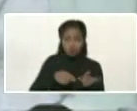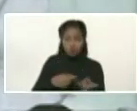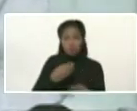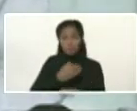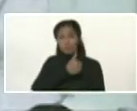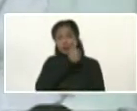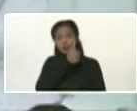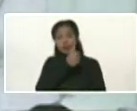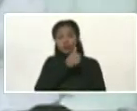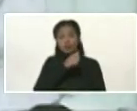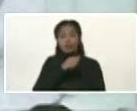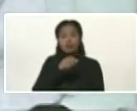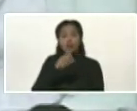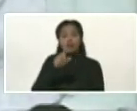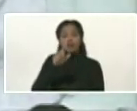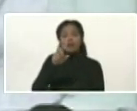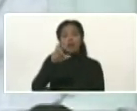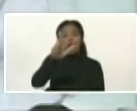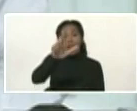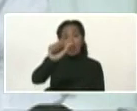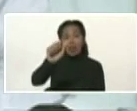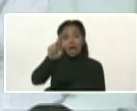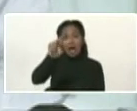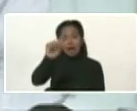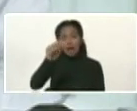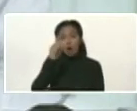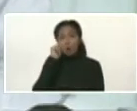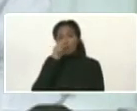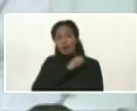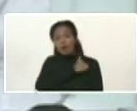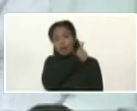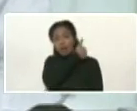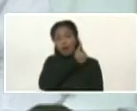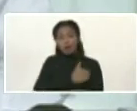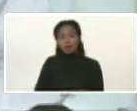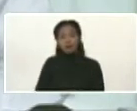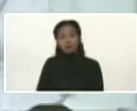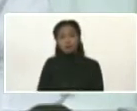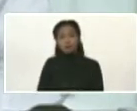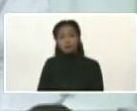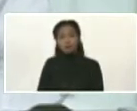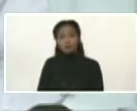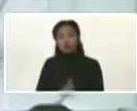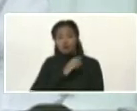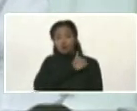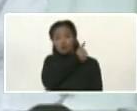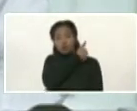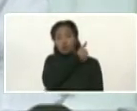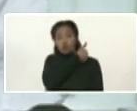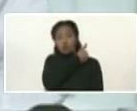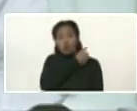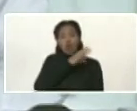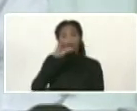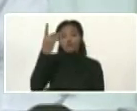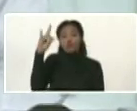David Jorge Terceros Lara, general. Comandante general de la Armada